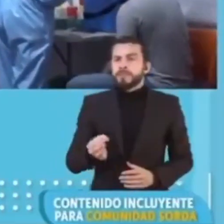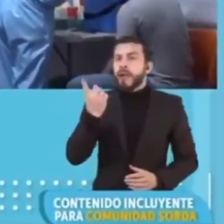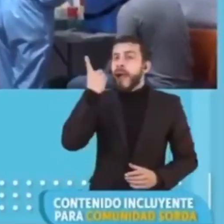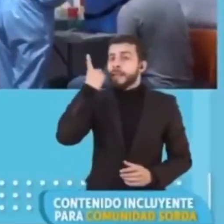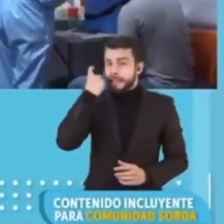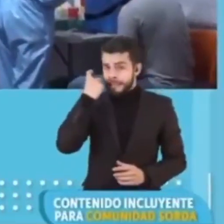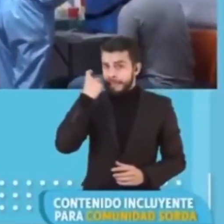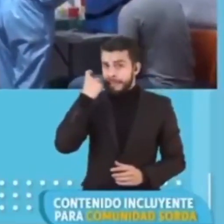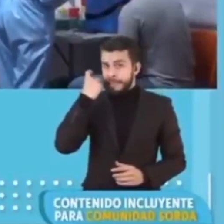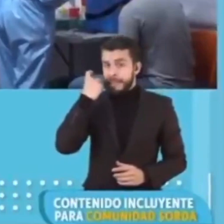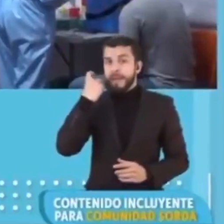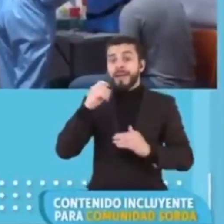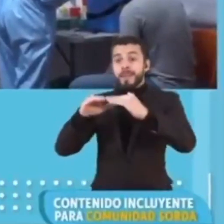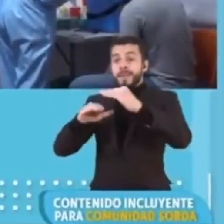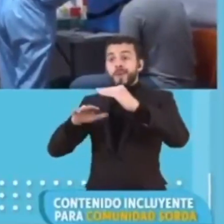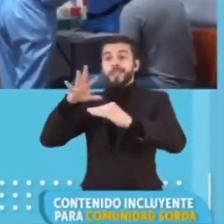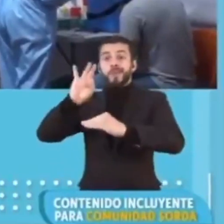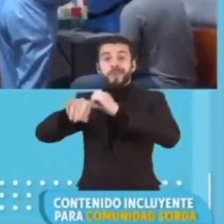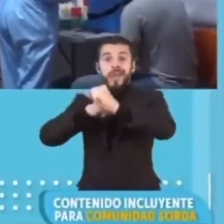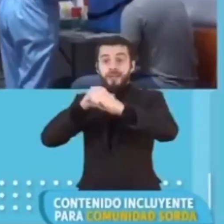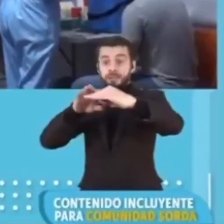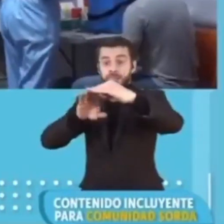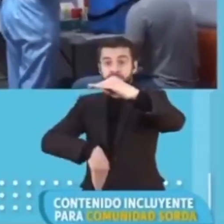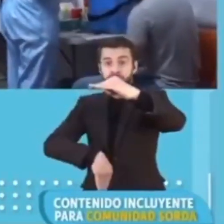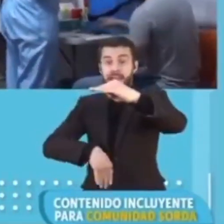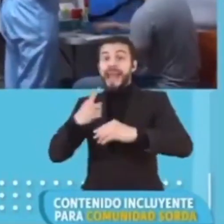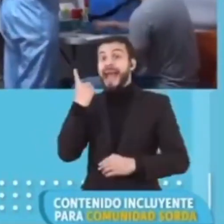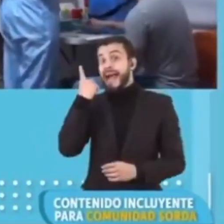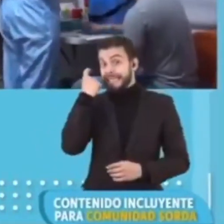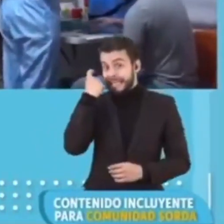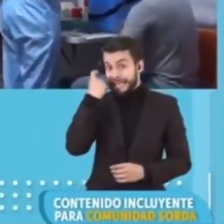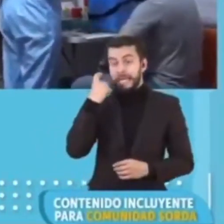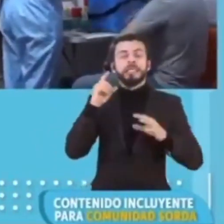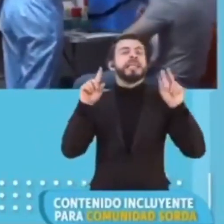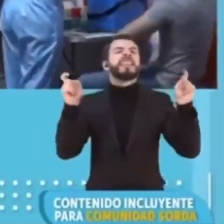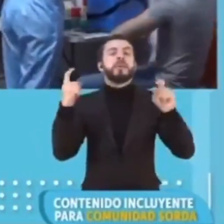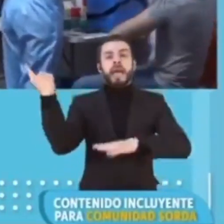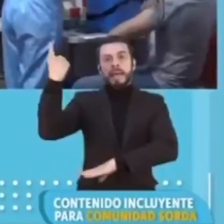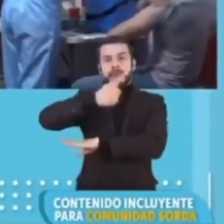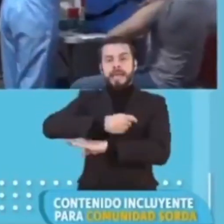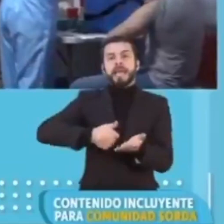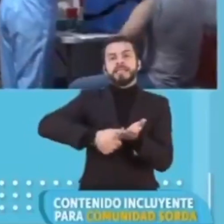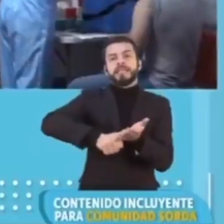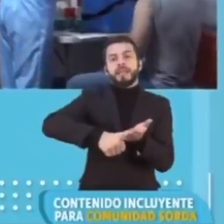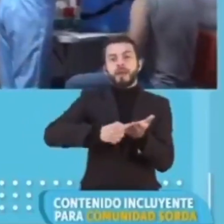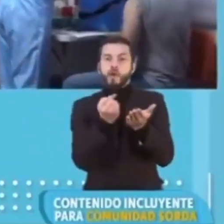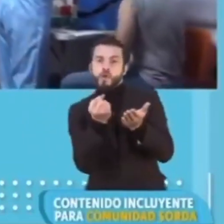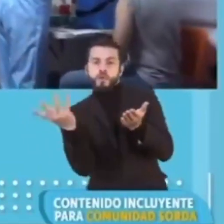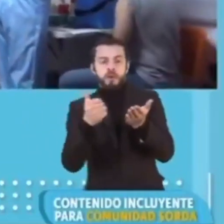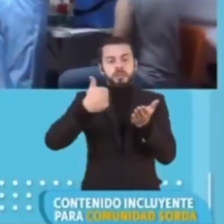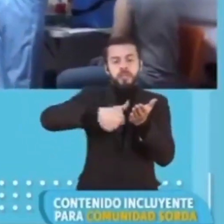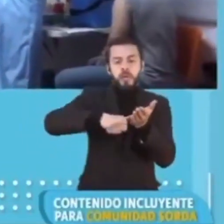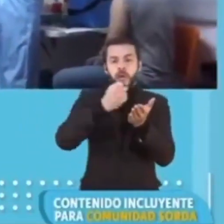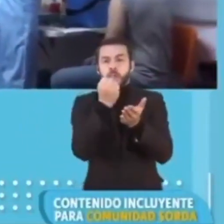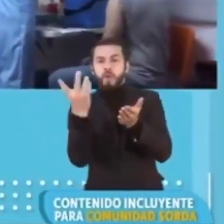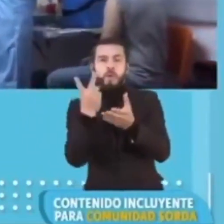EPS. Asimismo, podrán presentarse a los puntos para comenzar su esquema de inmunización contra la COVID-19 las personas